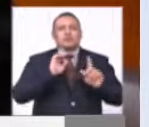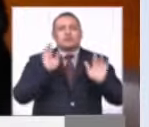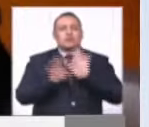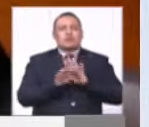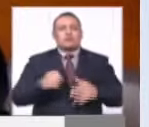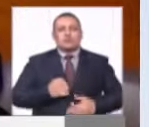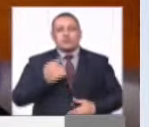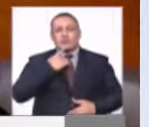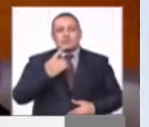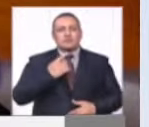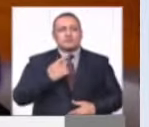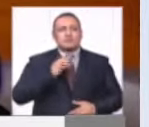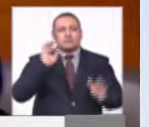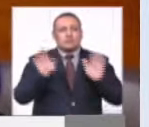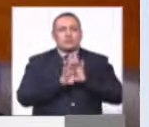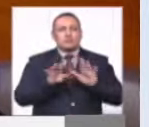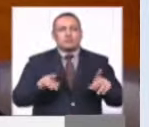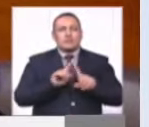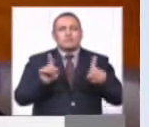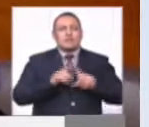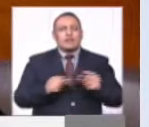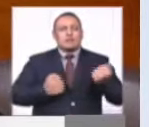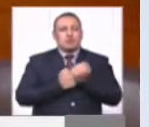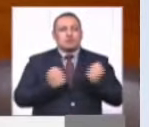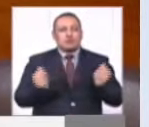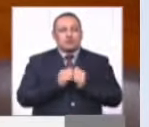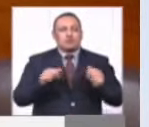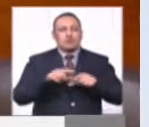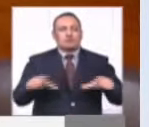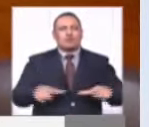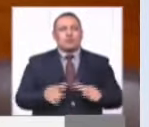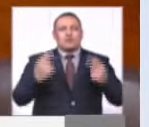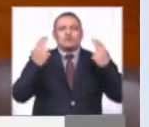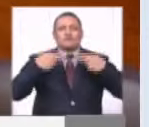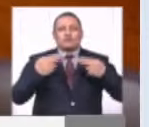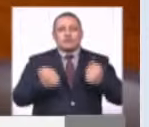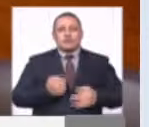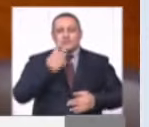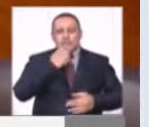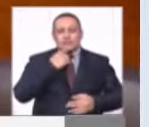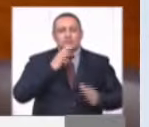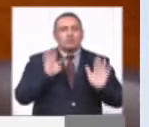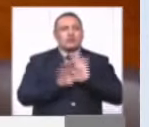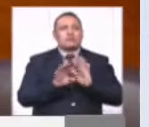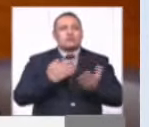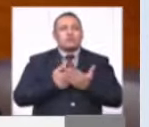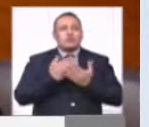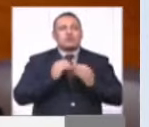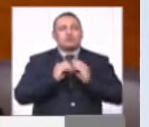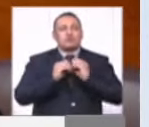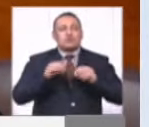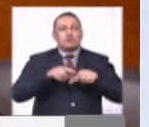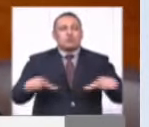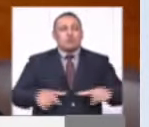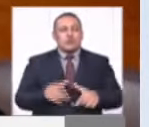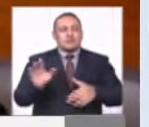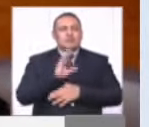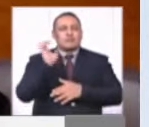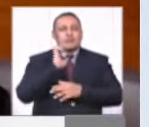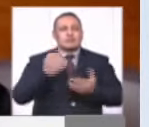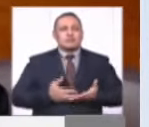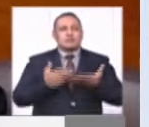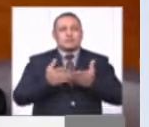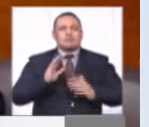es, y el apoyo a estos sectores fronterizos, no solamente es implantar una zona de emergencia